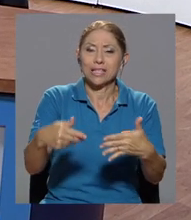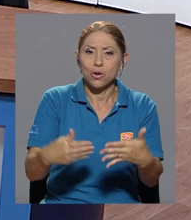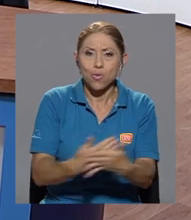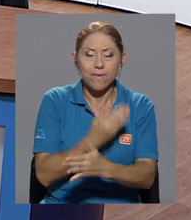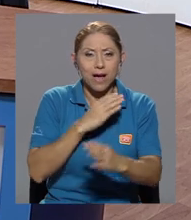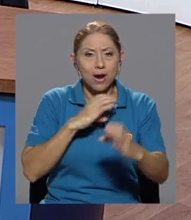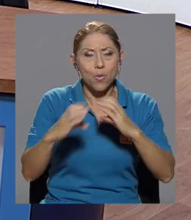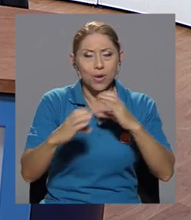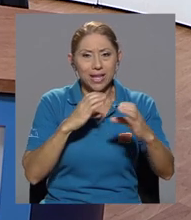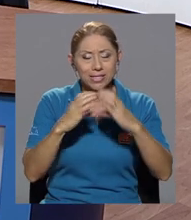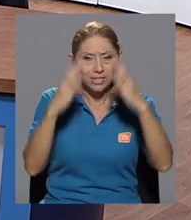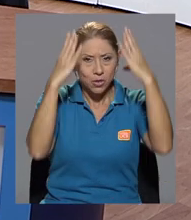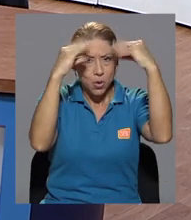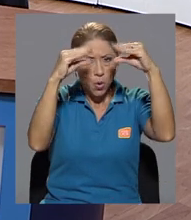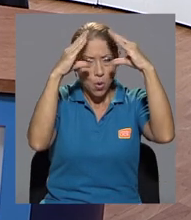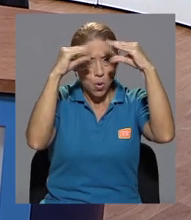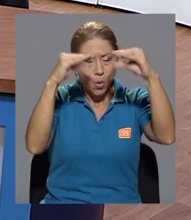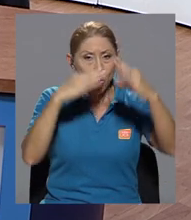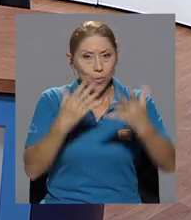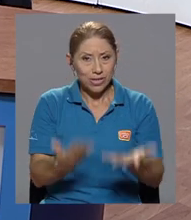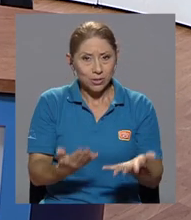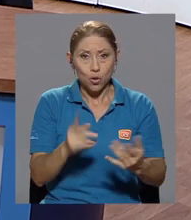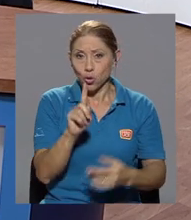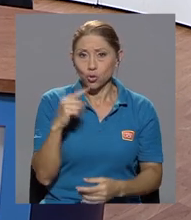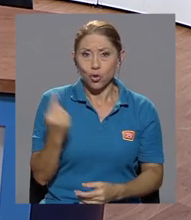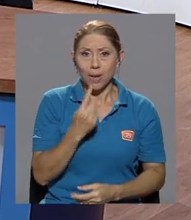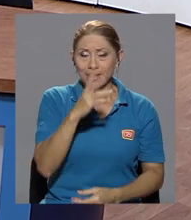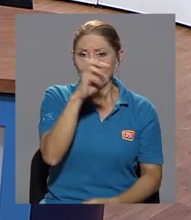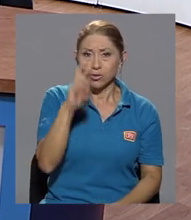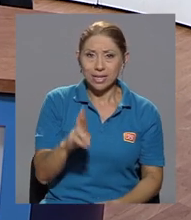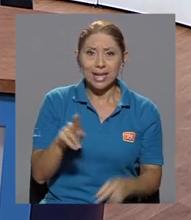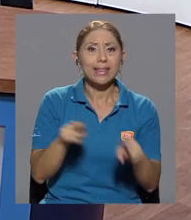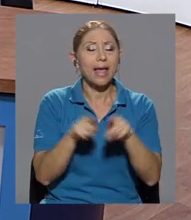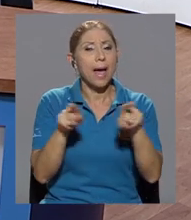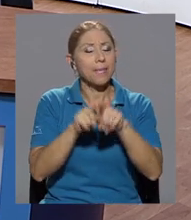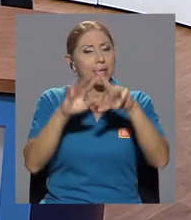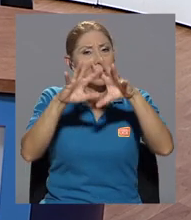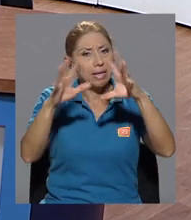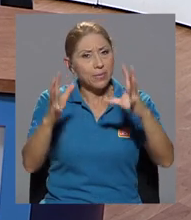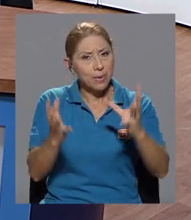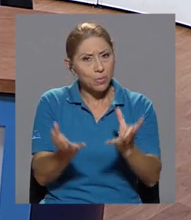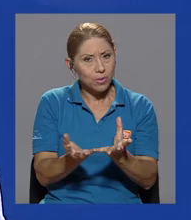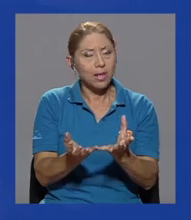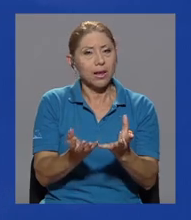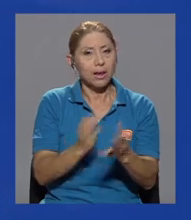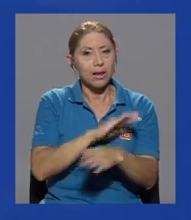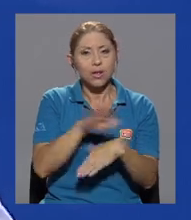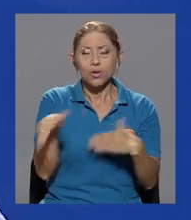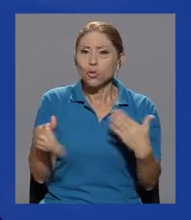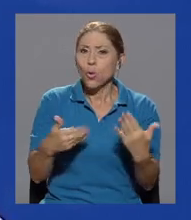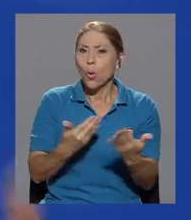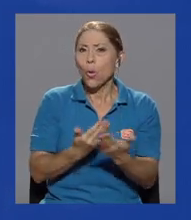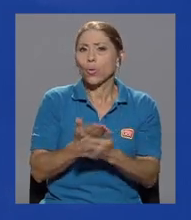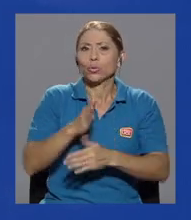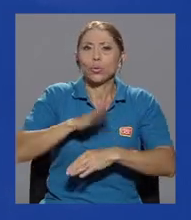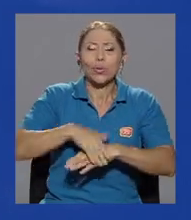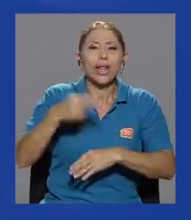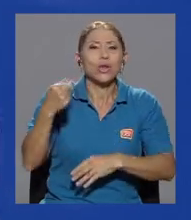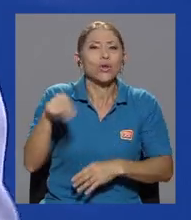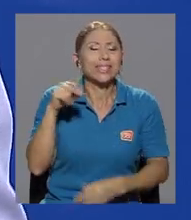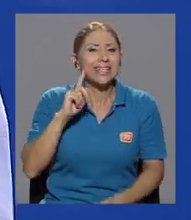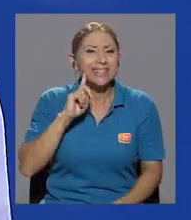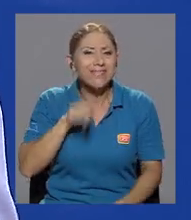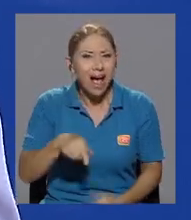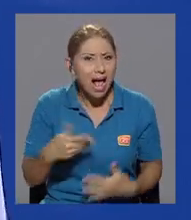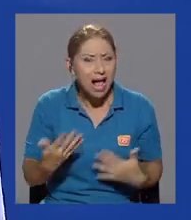comunicación y de información que se está viviendo no sólo en nuestro país sino a nivel mundial inclusive todo el asunto de las noticias falsas